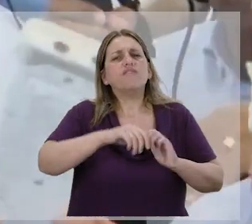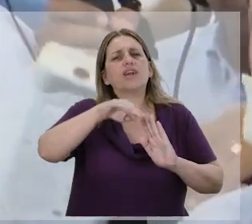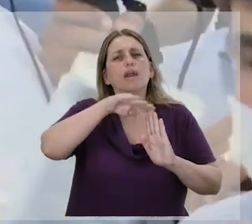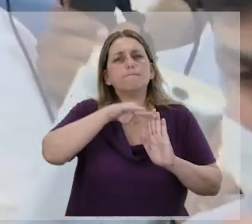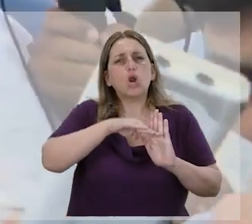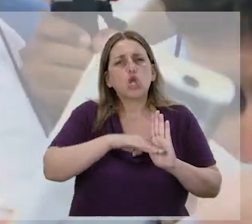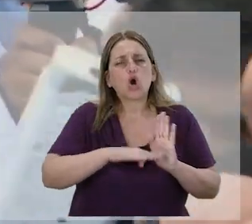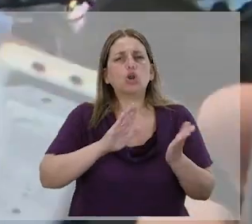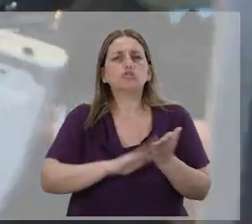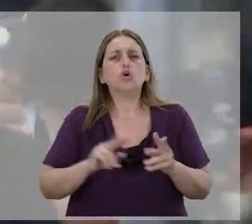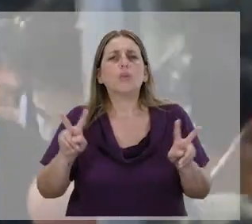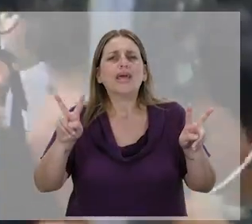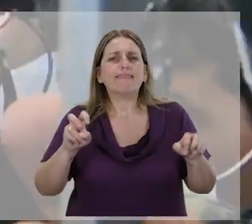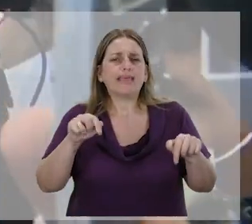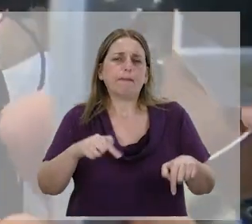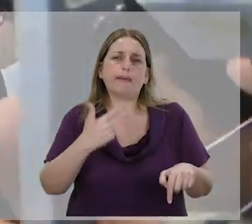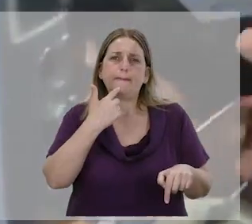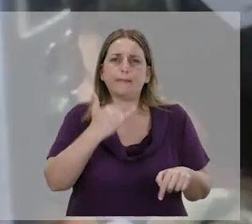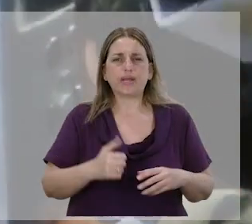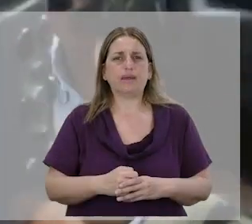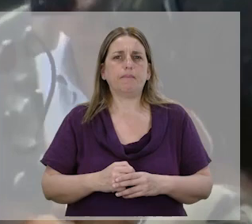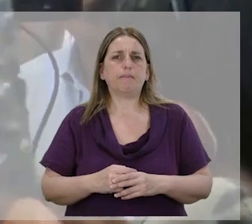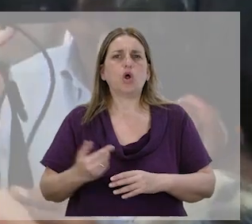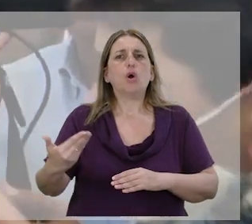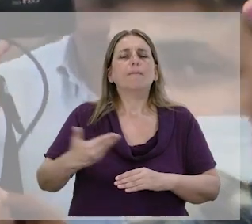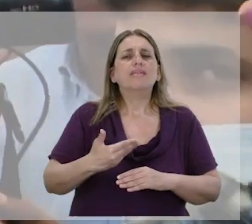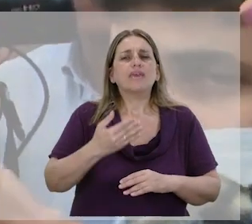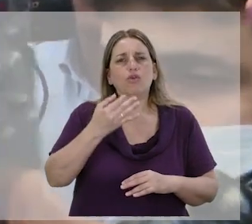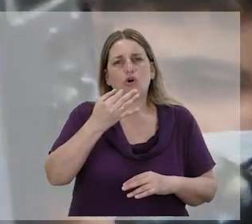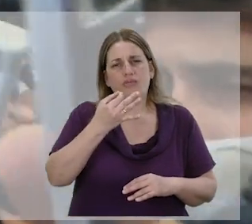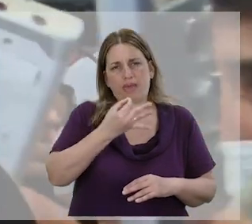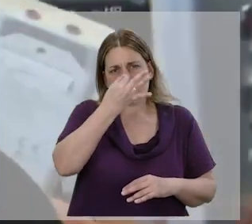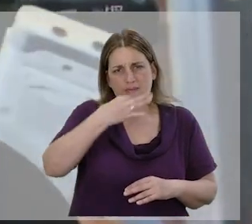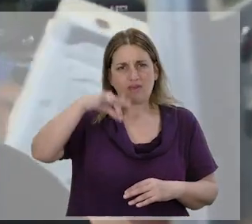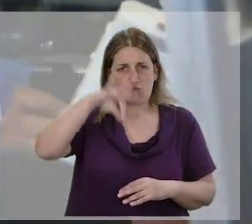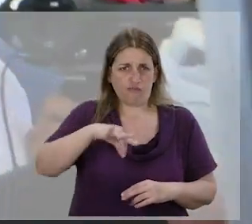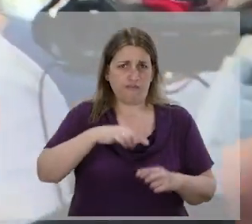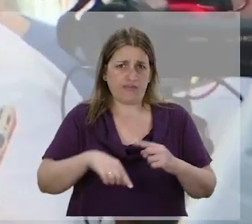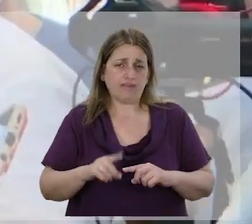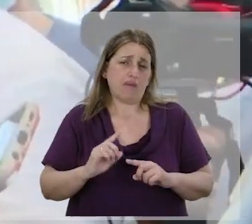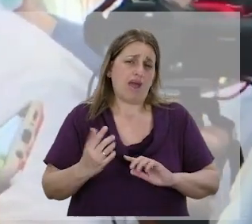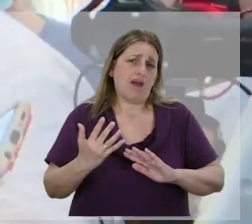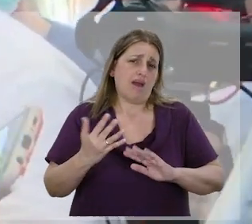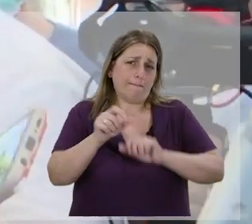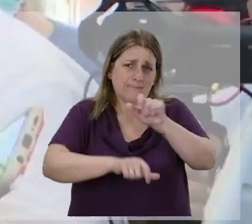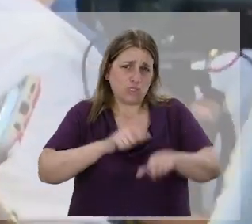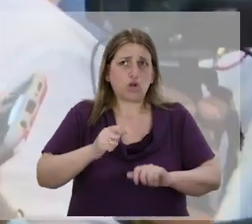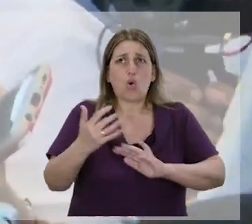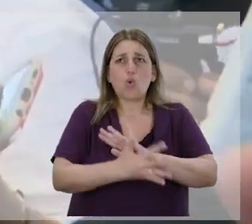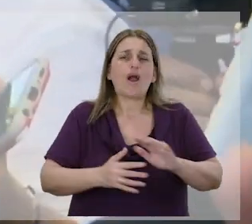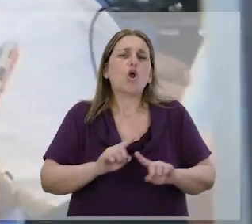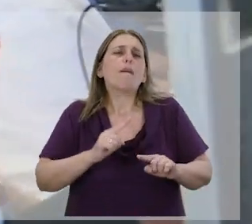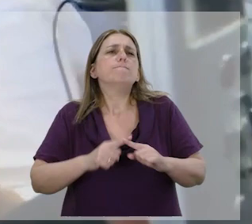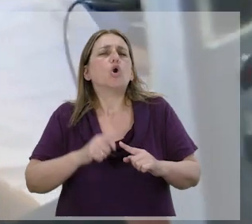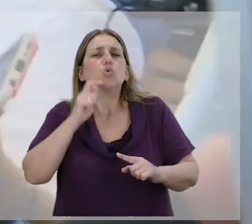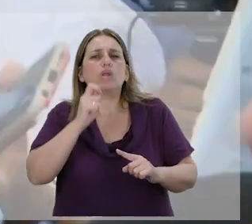¿está la posibilidad de modificar los protocolos con relación a los cruces? Por ejemplo, el pedido del PCR para muchos uruguayos, que no desde el punto